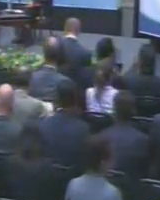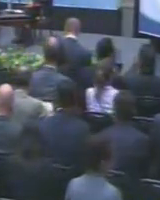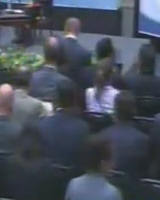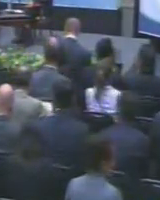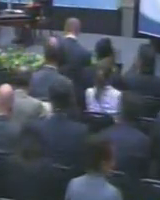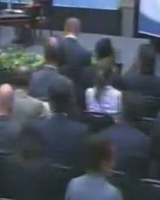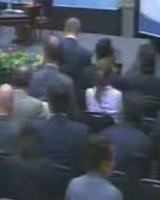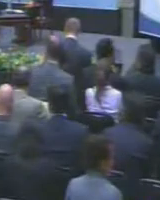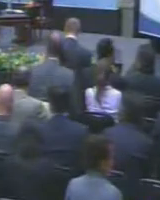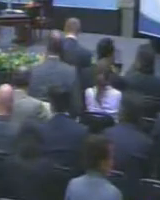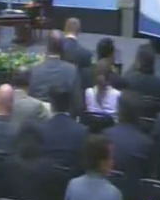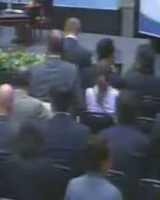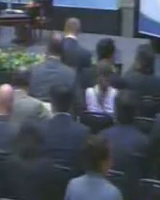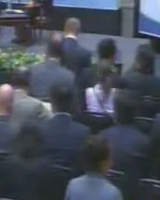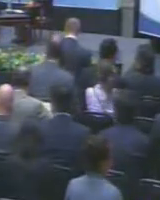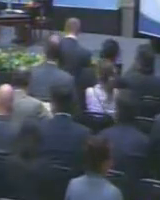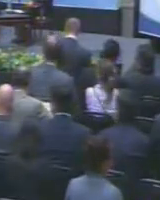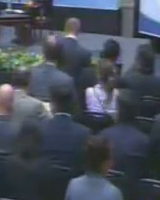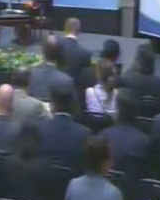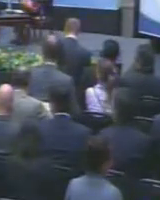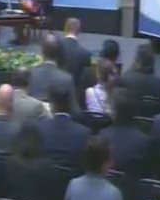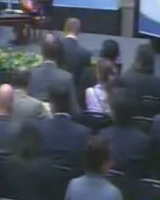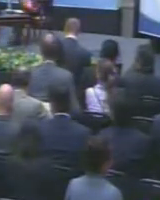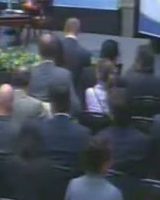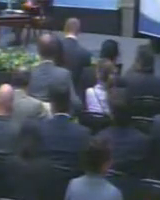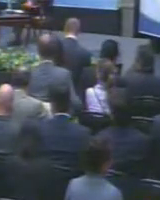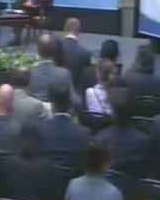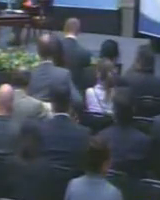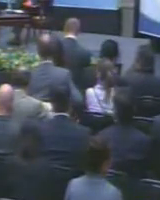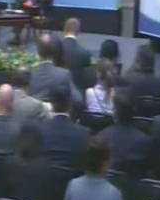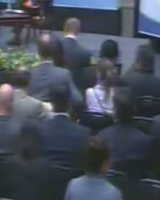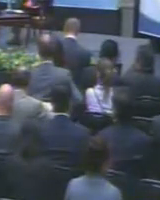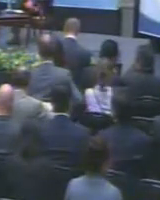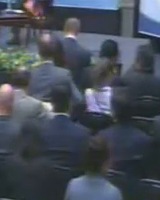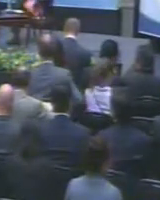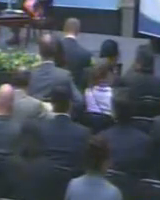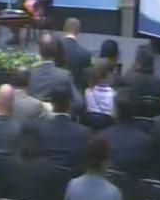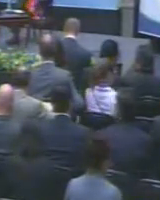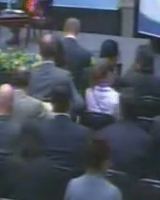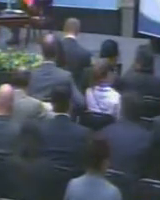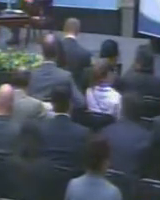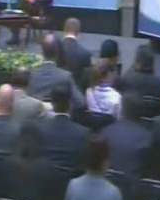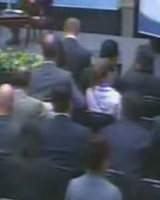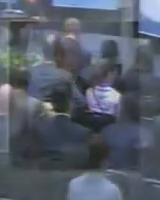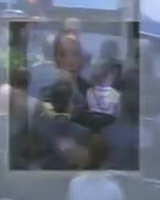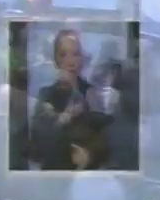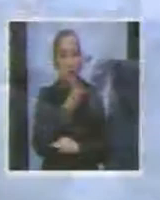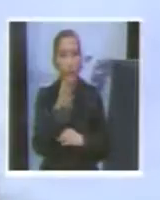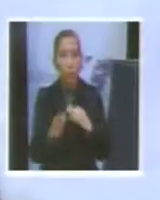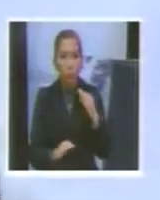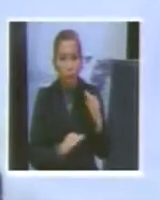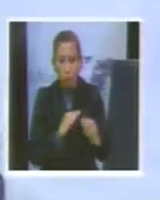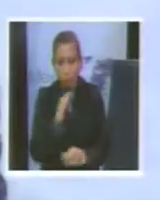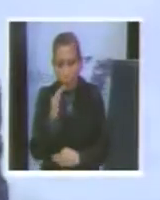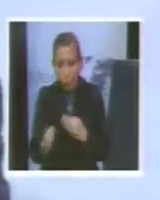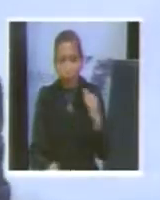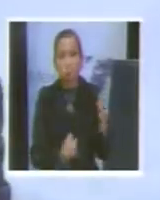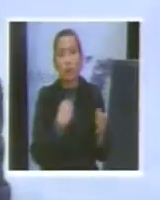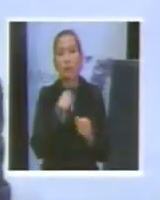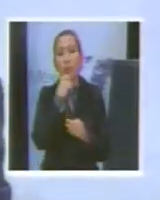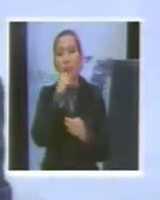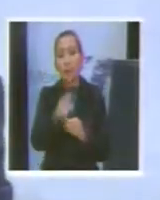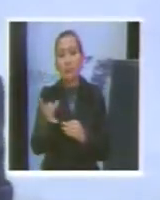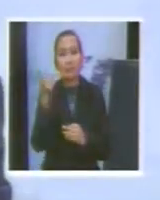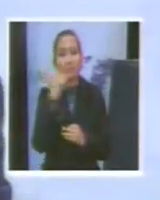académicos, estudiantes, invitados especiales que nos acompañan el día de hoy. A todos ustedes les brindo la